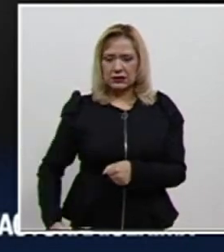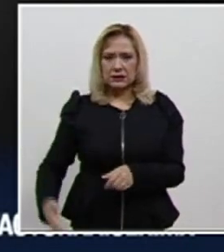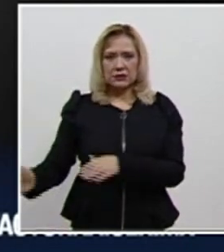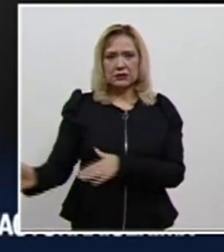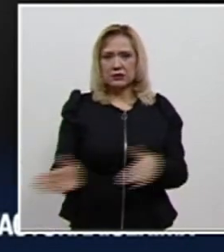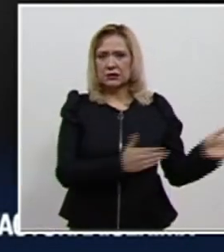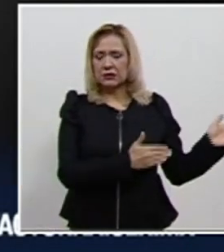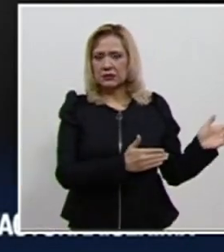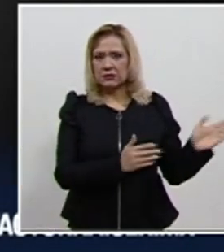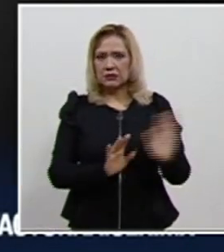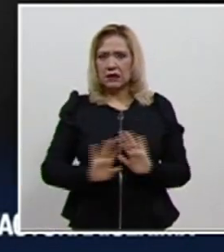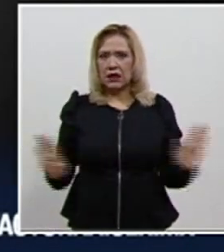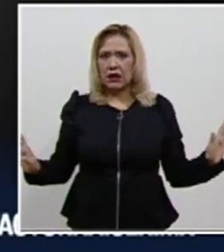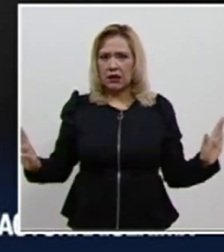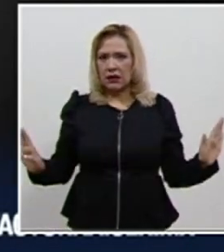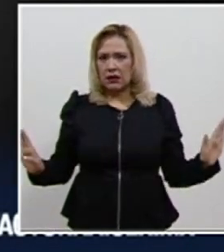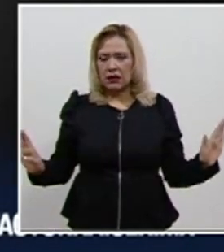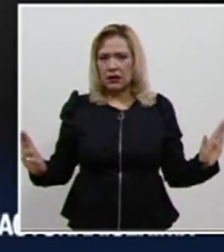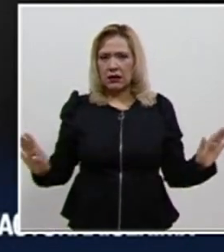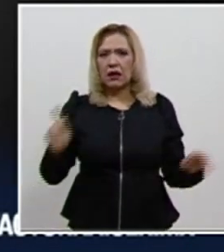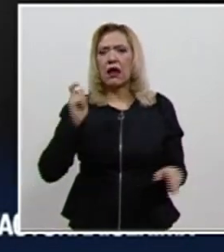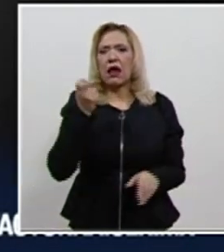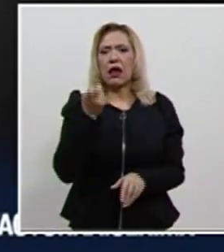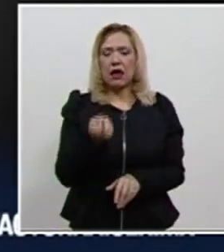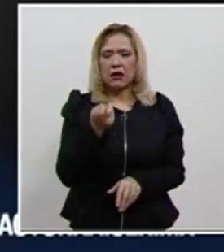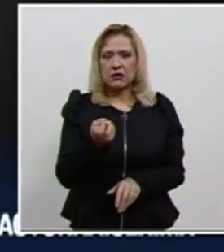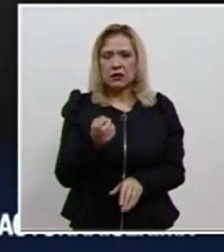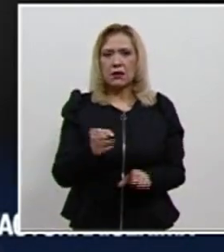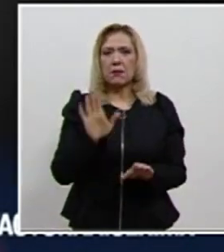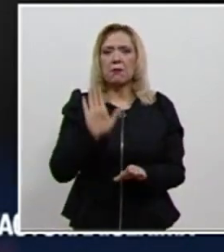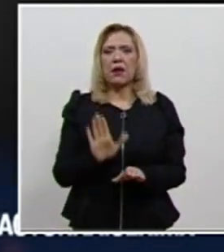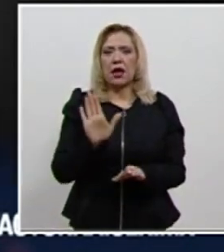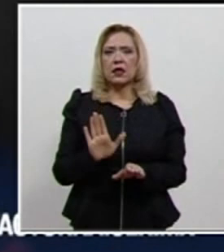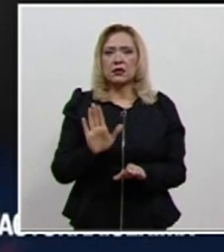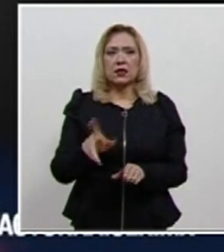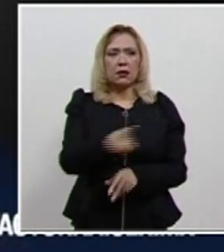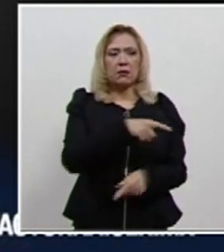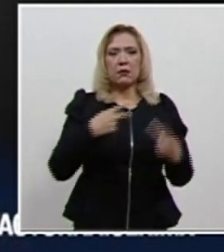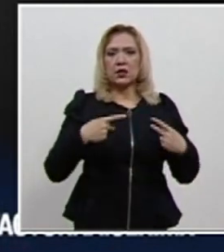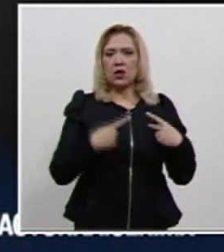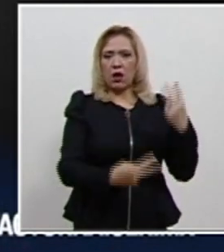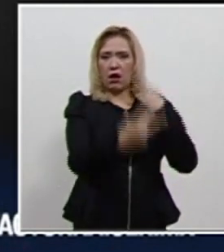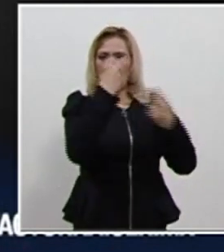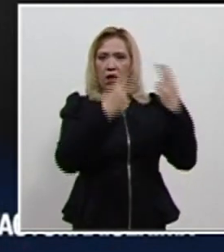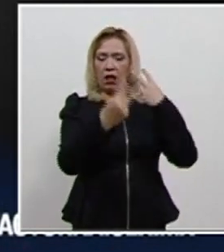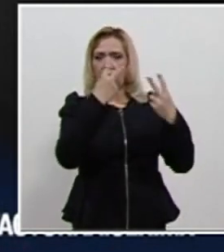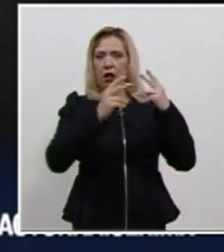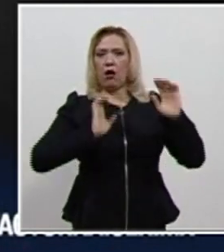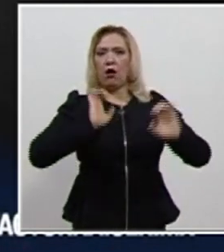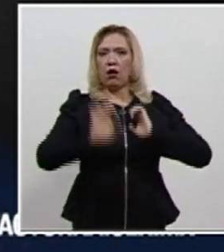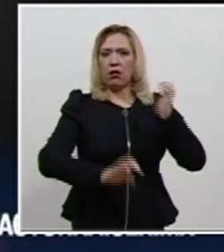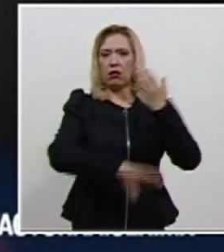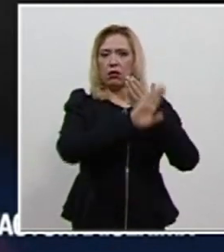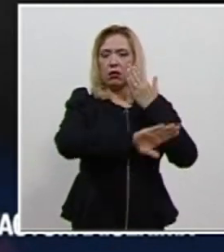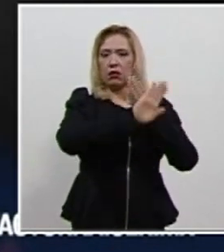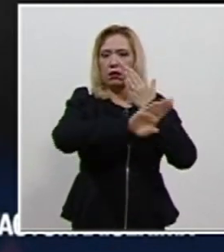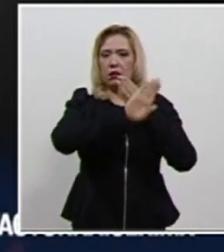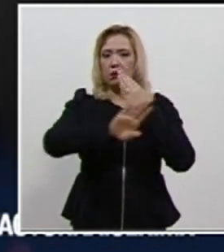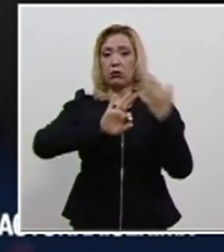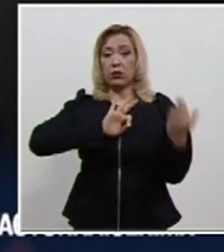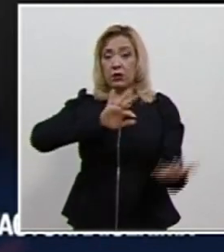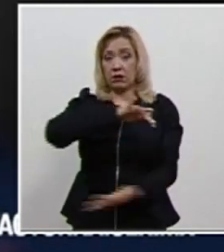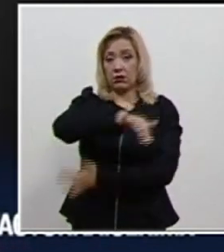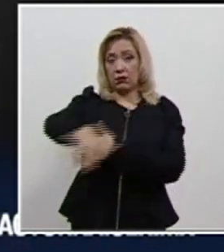a la de los actos reclamados, que generen un clima de hostilidad que a su vez pueda concretarse en acciones de